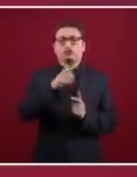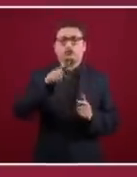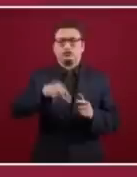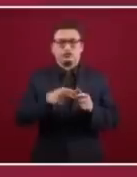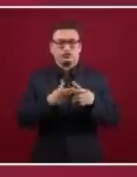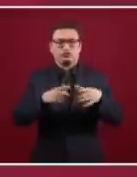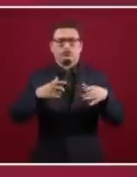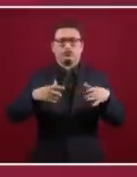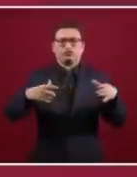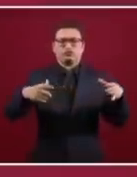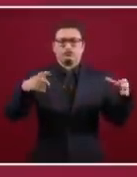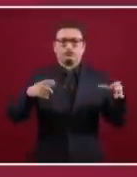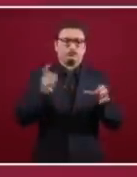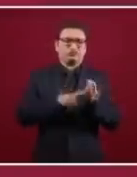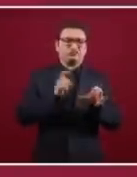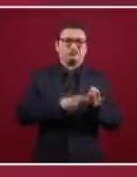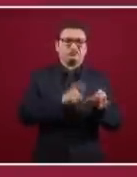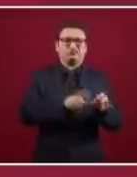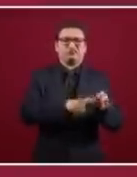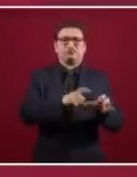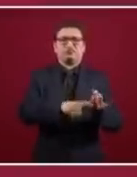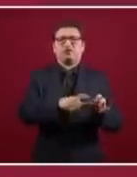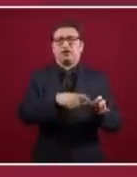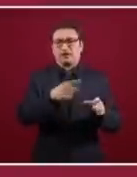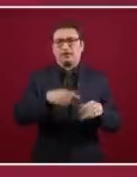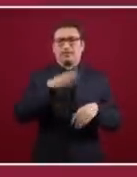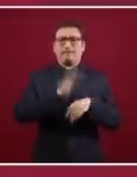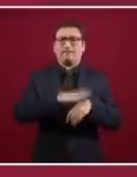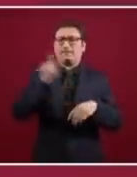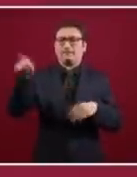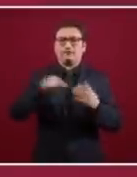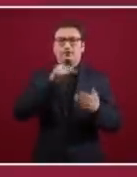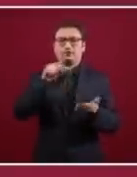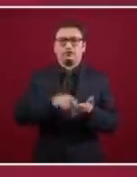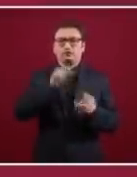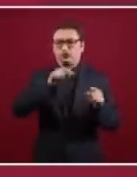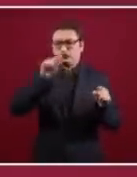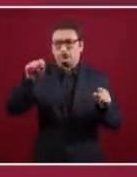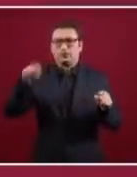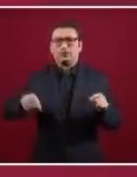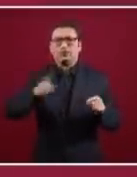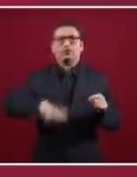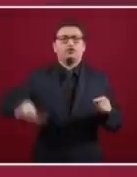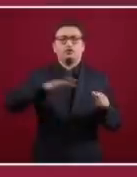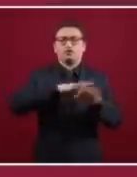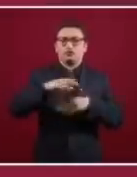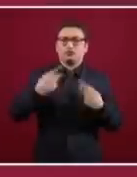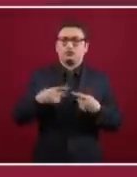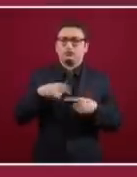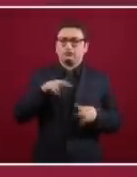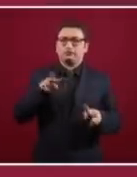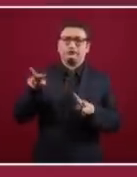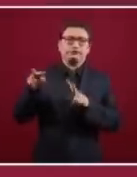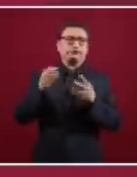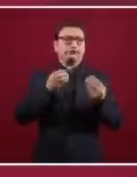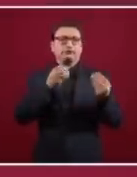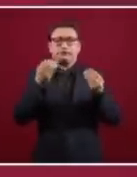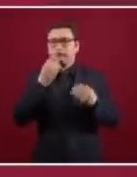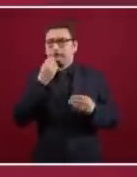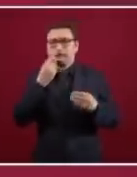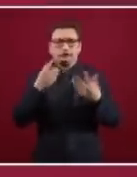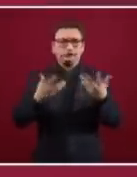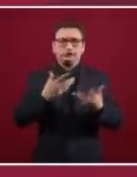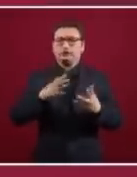esa presencia para que haya una inhibición de los delincuentes por desarrollar actividades en